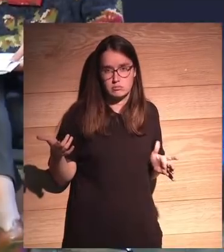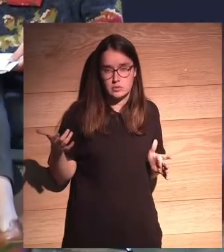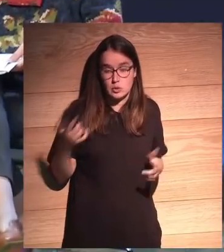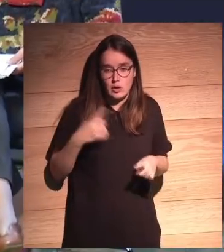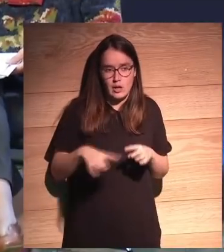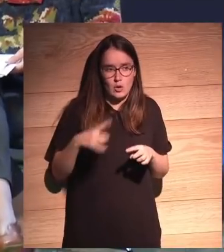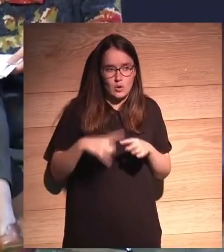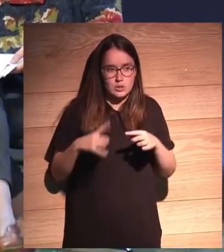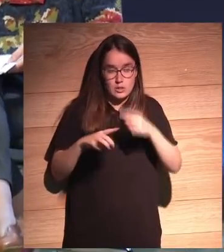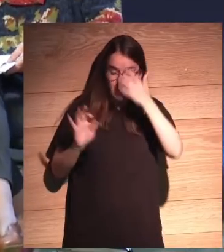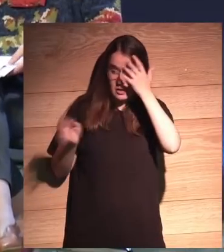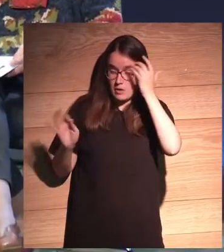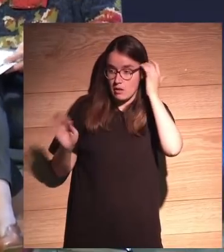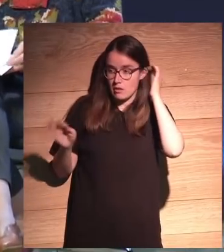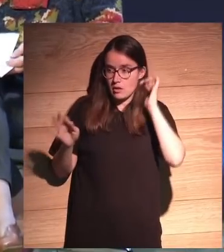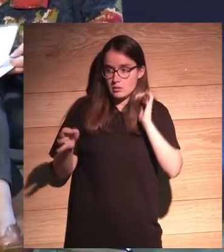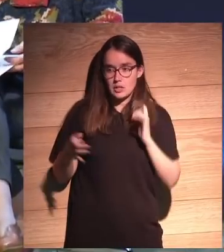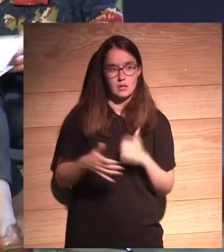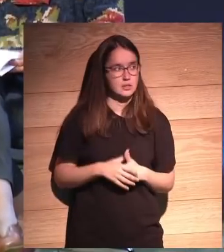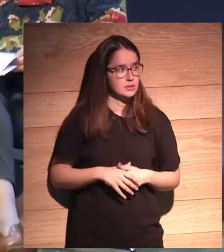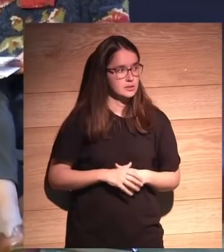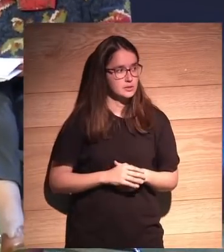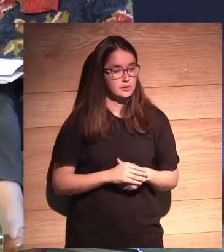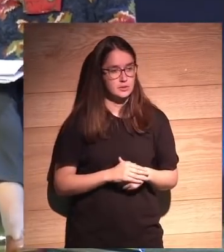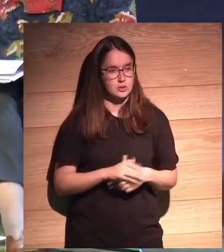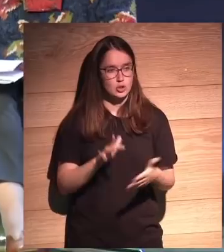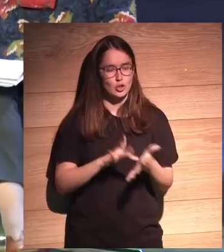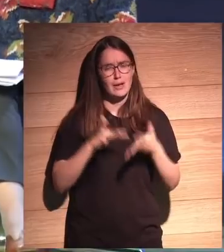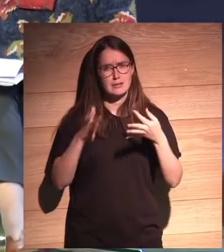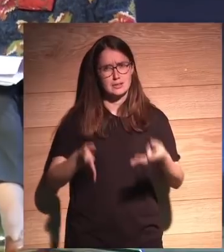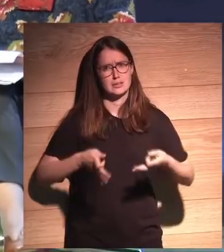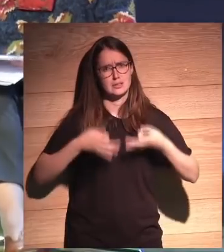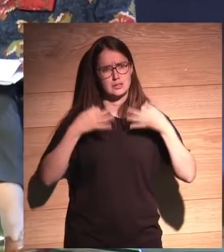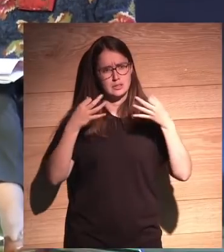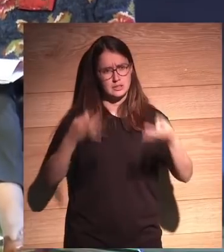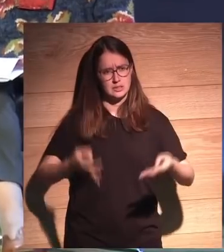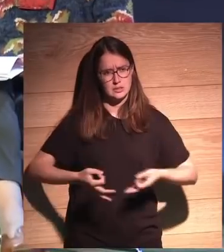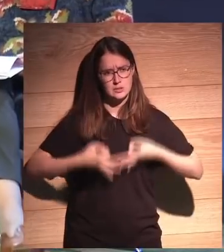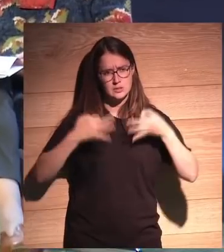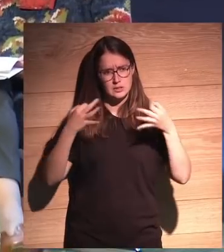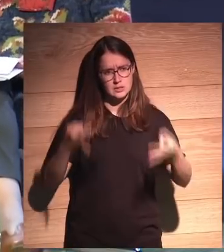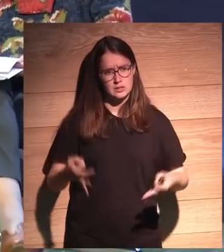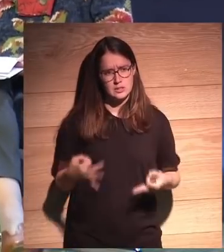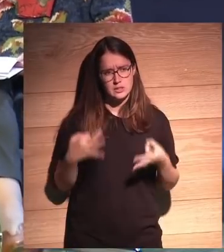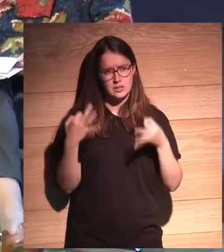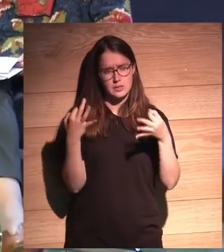una cosa... Es cierto, sí. Es una cosa tremenda, ¿no? Sí. Y estuvo siempre absolutamente